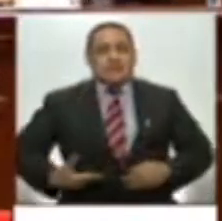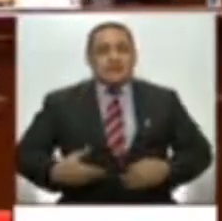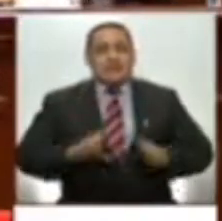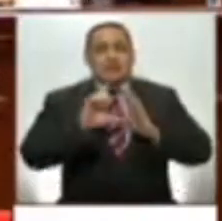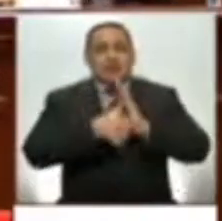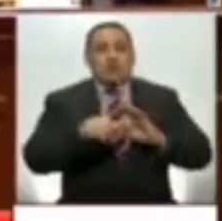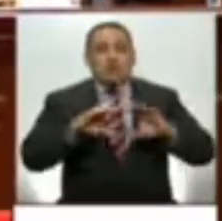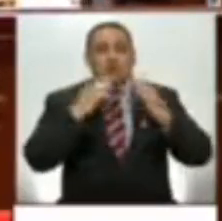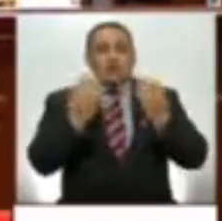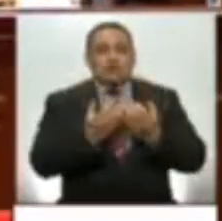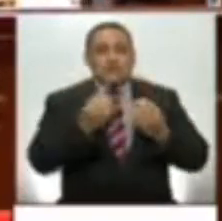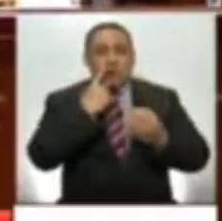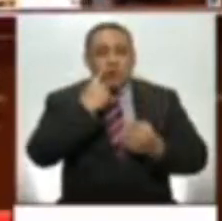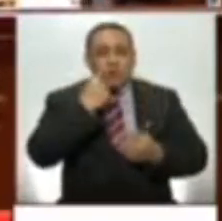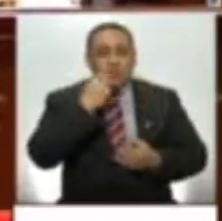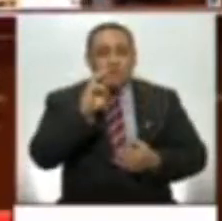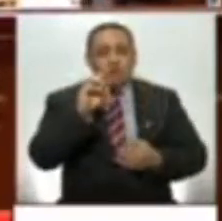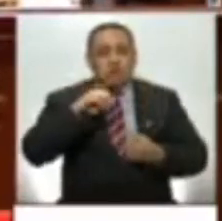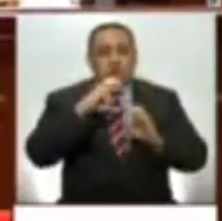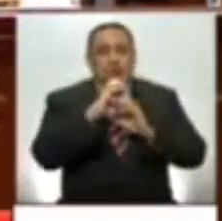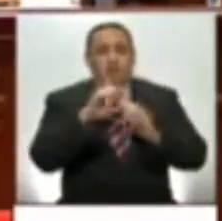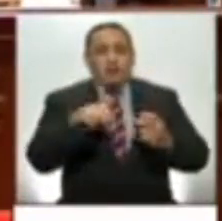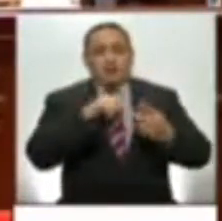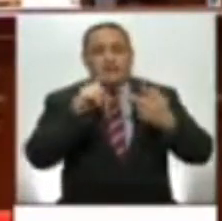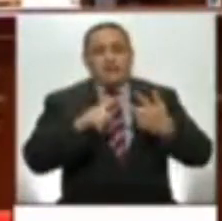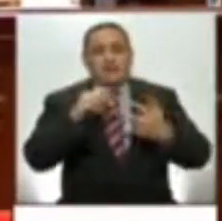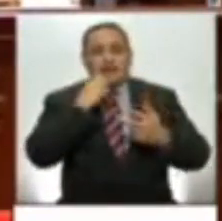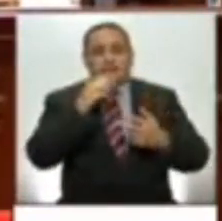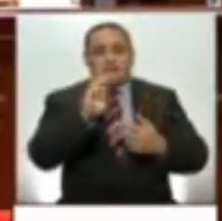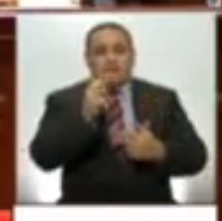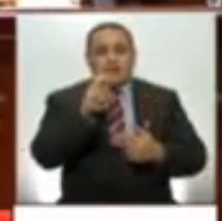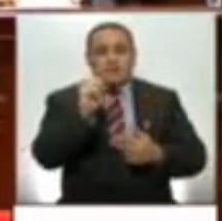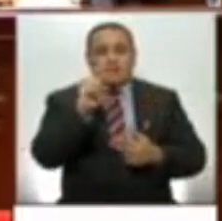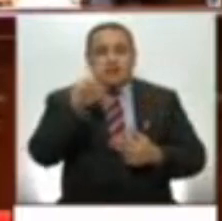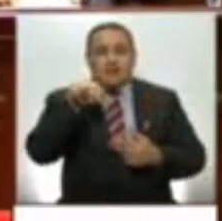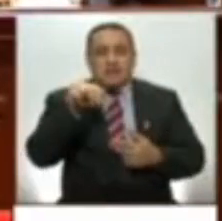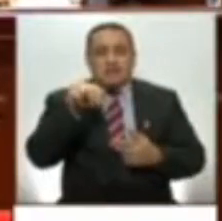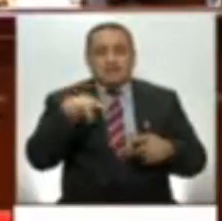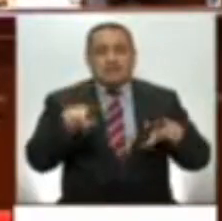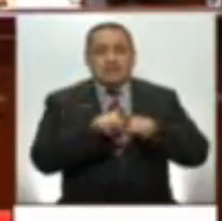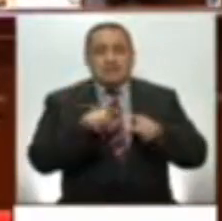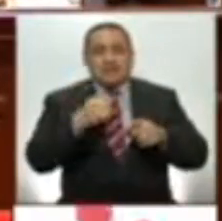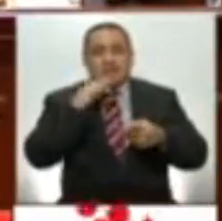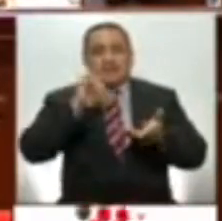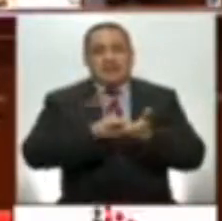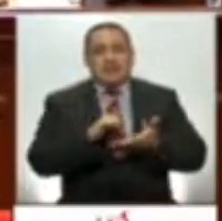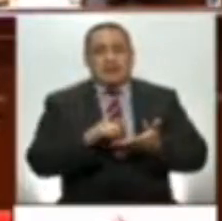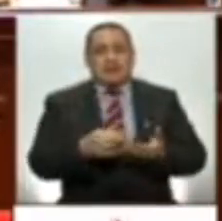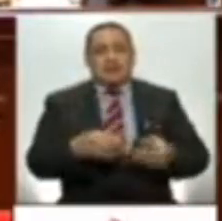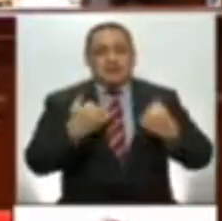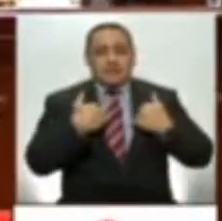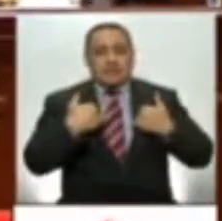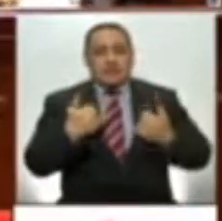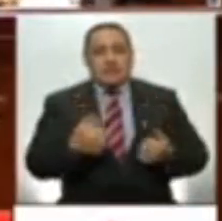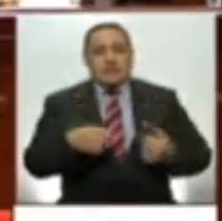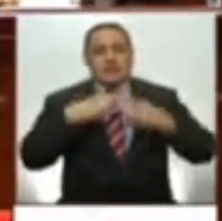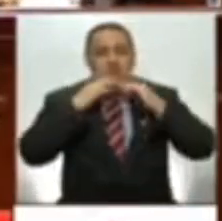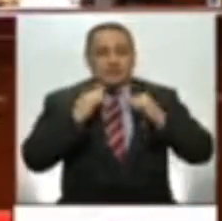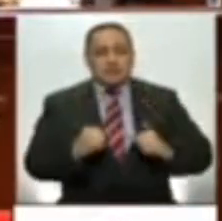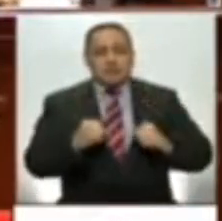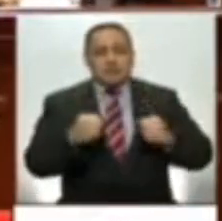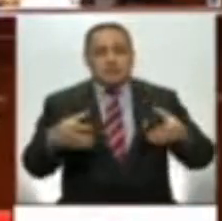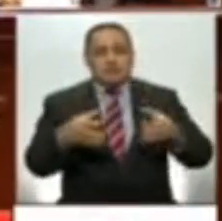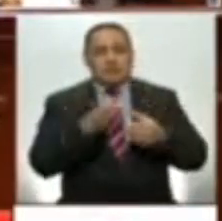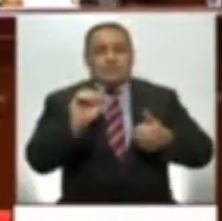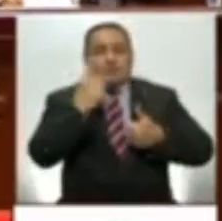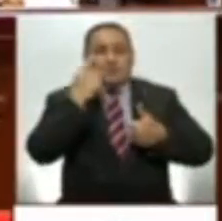y los congresistas electos Enrique Bun Pujada y Rosángela Andrea Barbarán Reyes, quienes actuarán en su orden